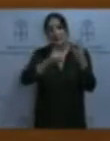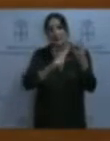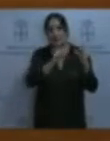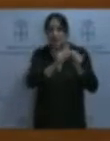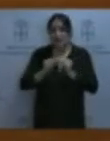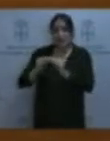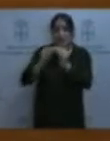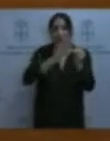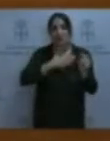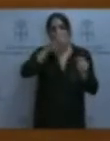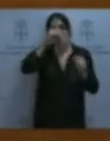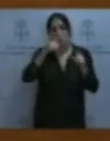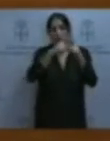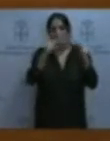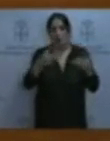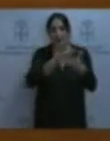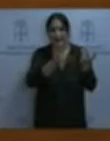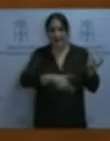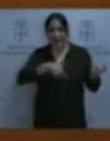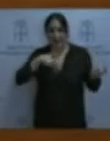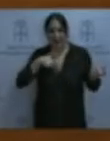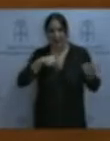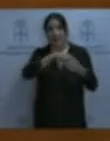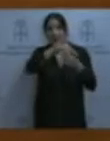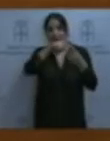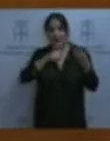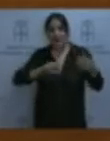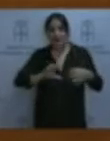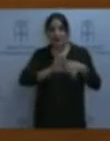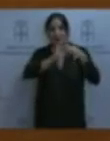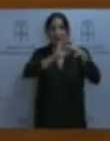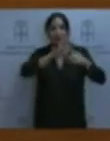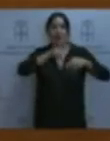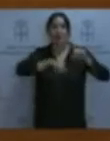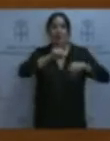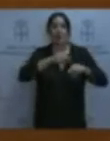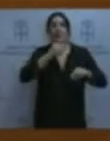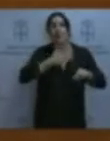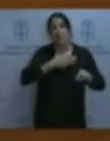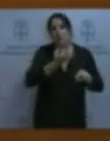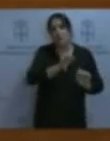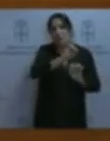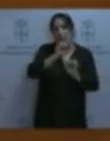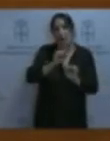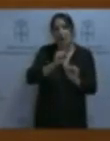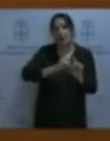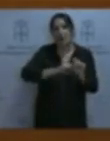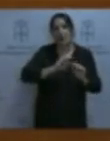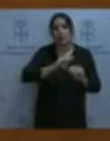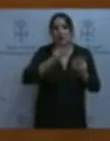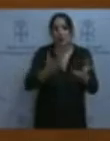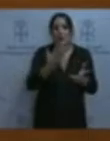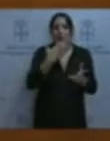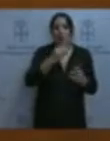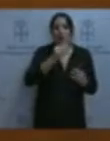patrimonio cultural de nuestra comunidad autónoma, que van en función de la relevancia del bien a proteger. Así encontramos aquellos declarados bien de